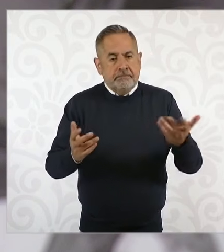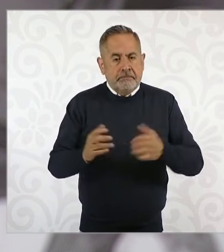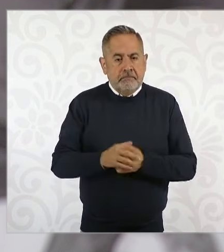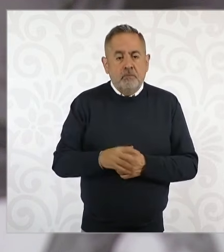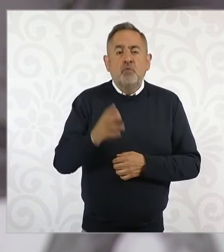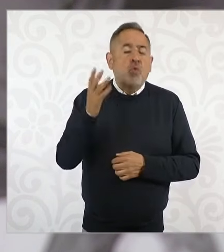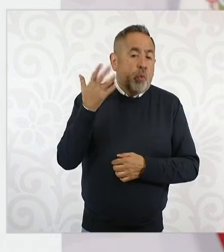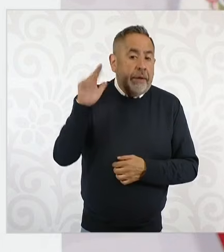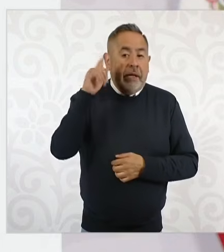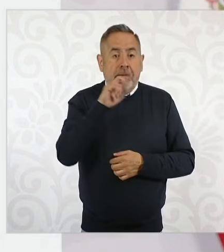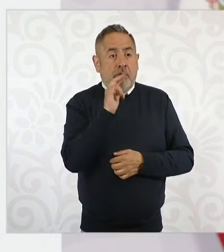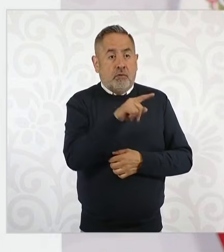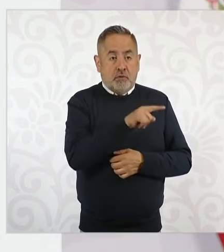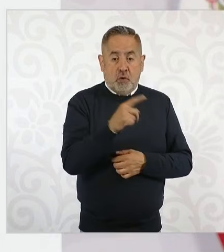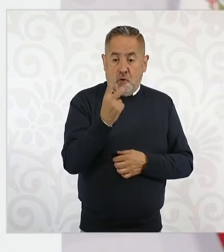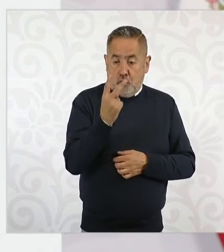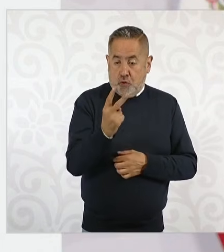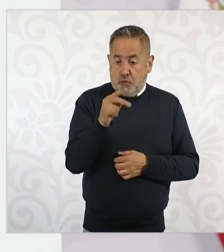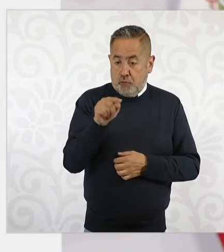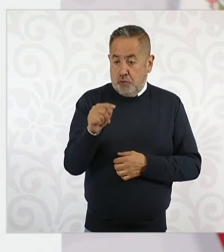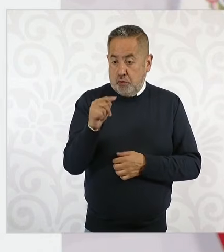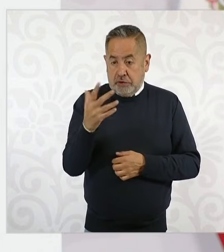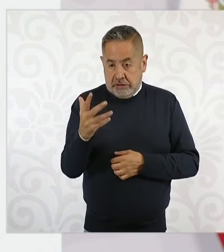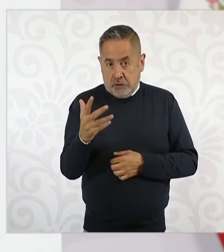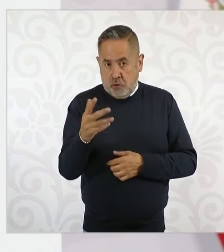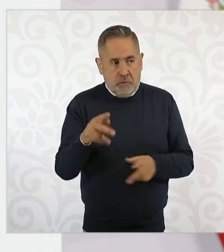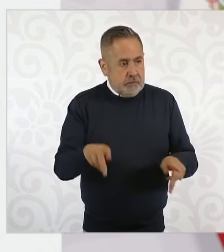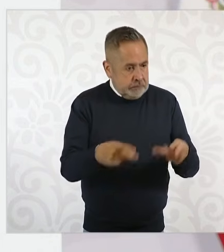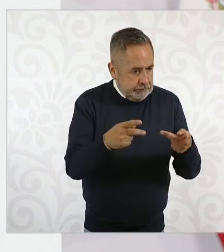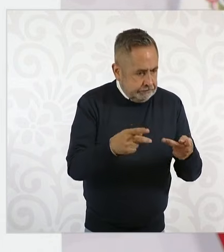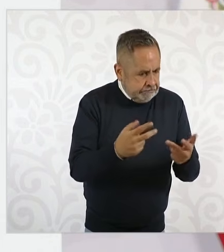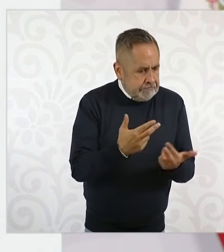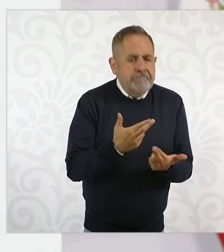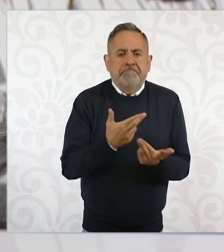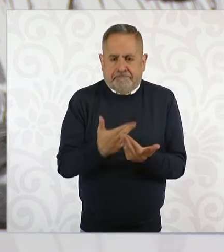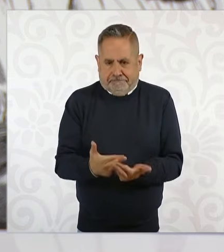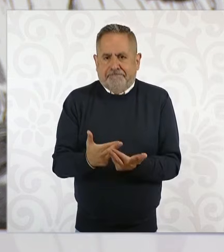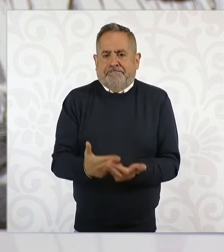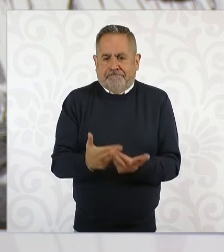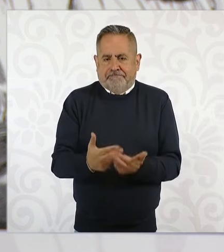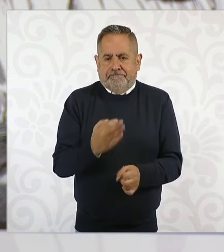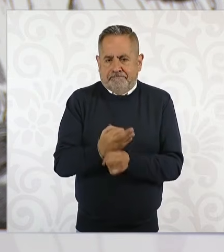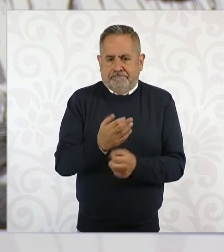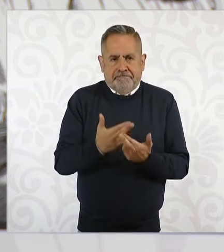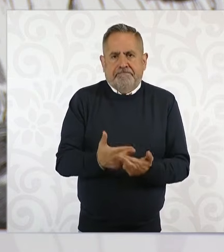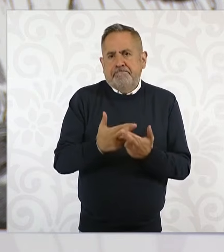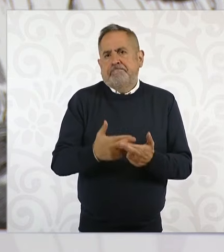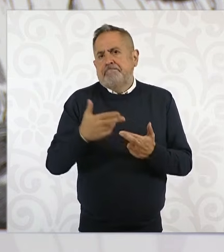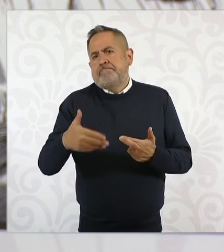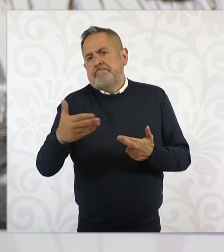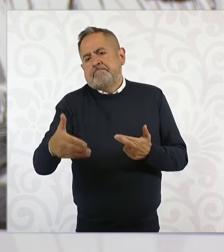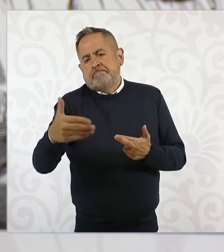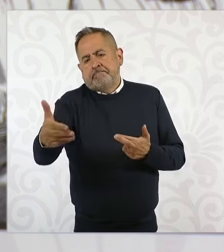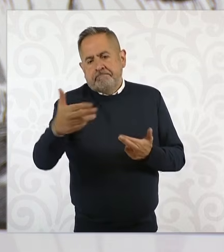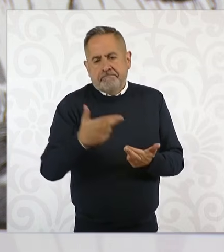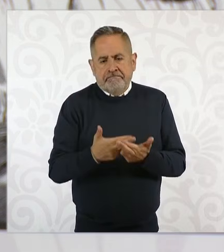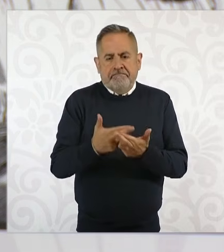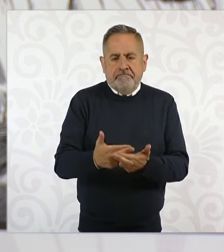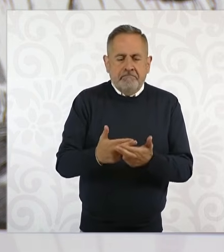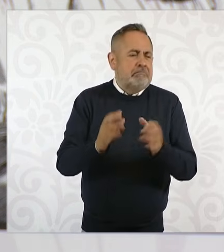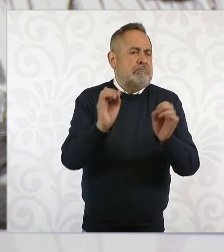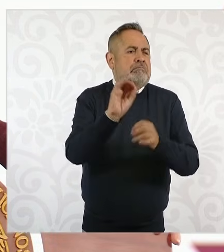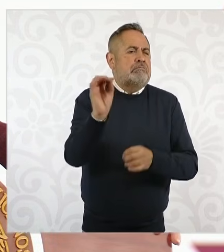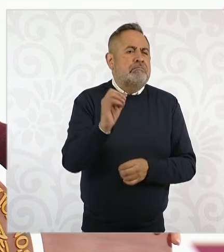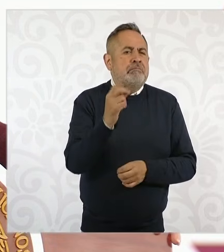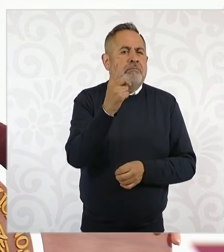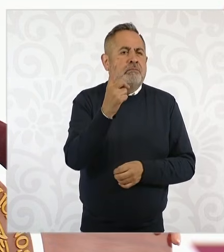producido 2.5 millones de barriles diarios y hubiera quedado petróleo para mucho más años, o 2 millones de barriles